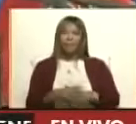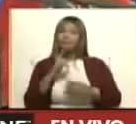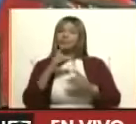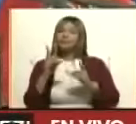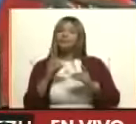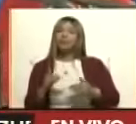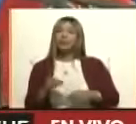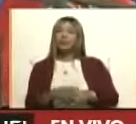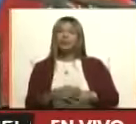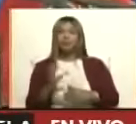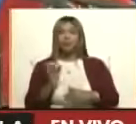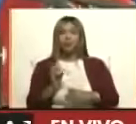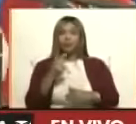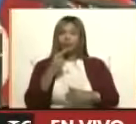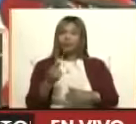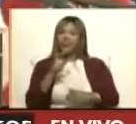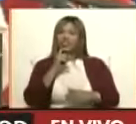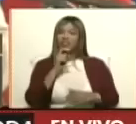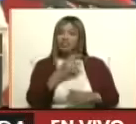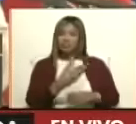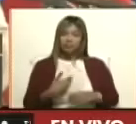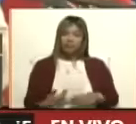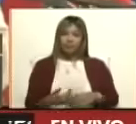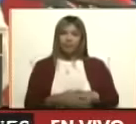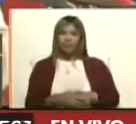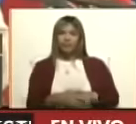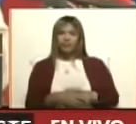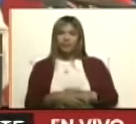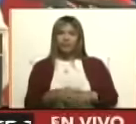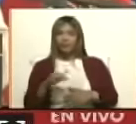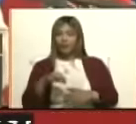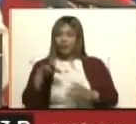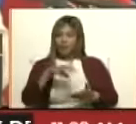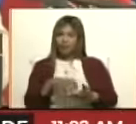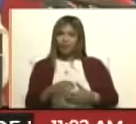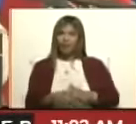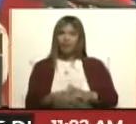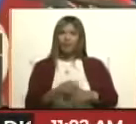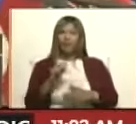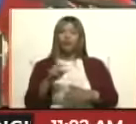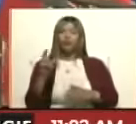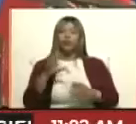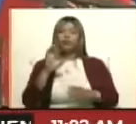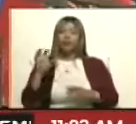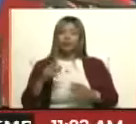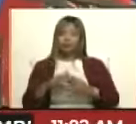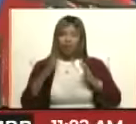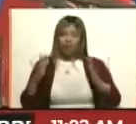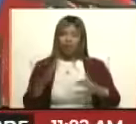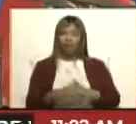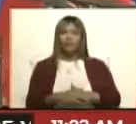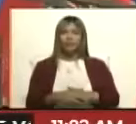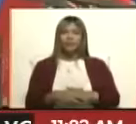decidir o para decir quién es el presidente de la República. De esos países grandotes.